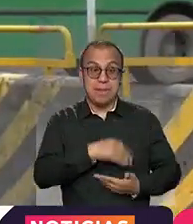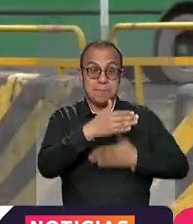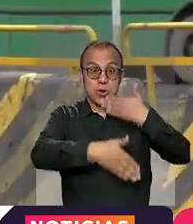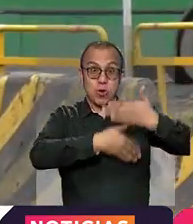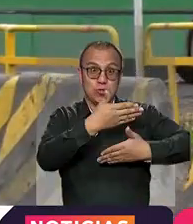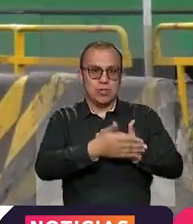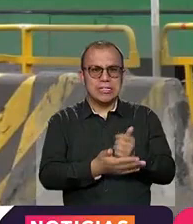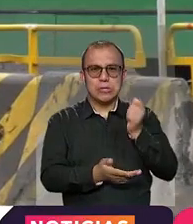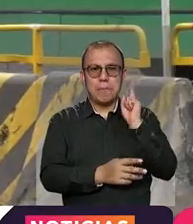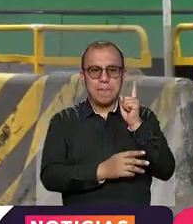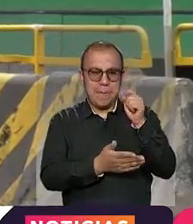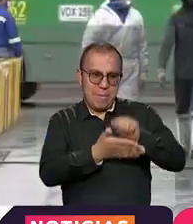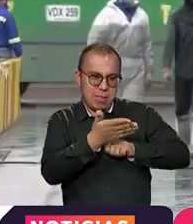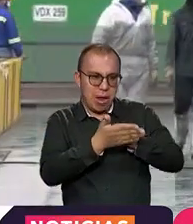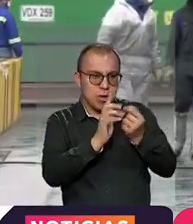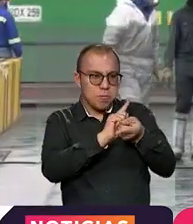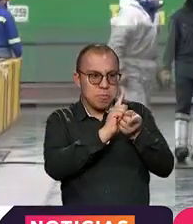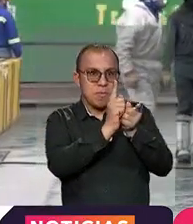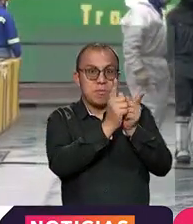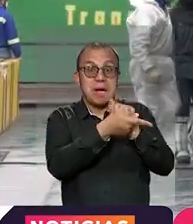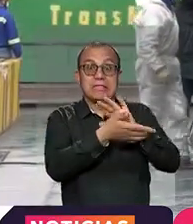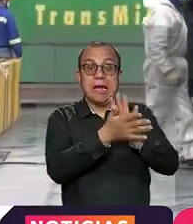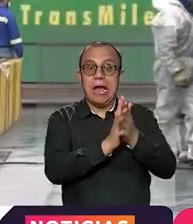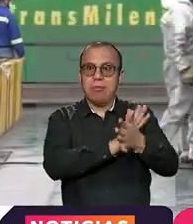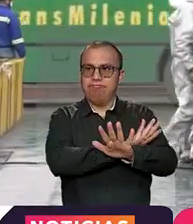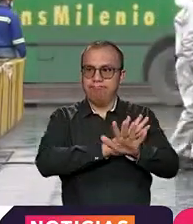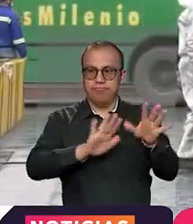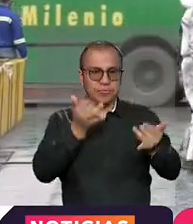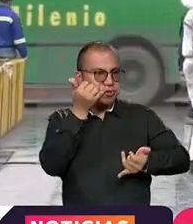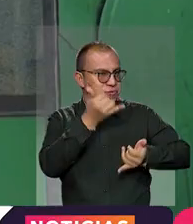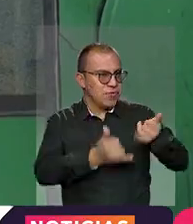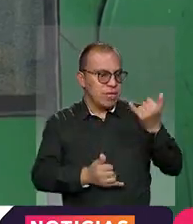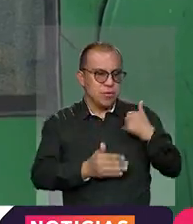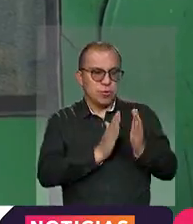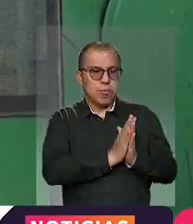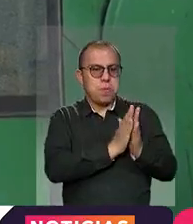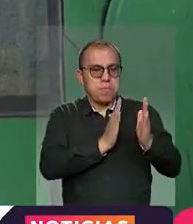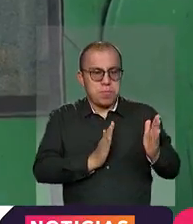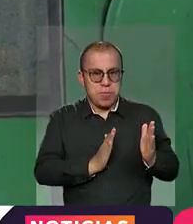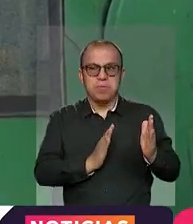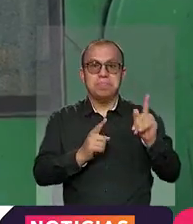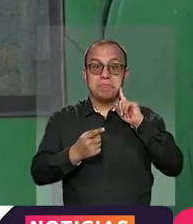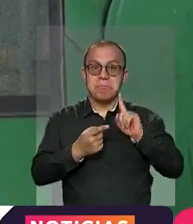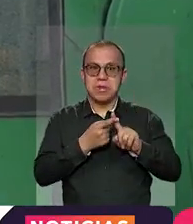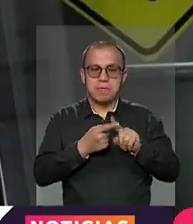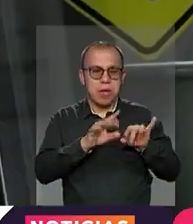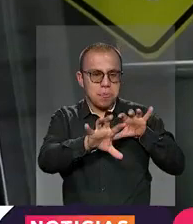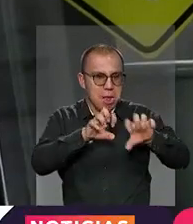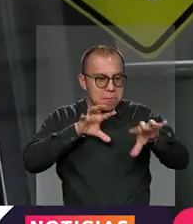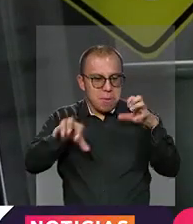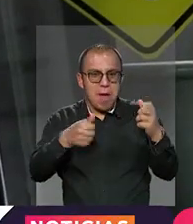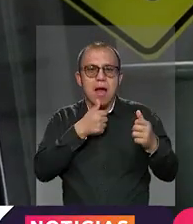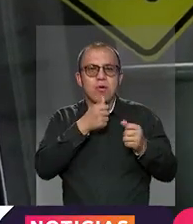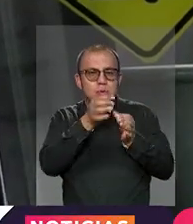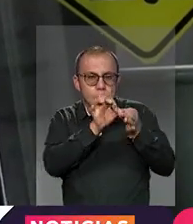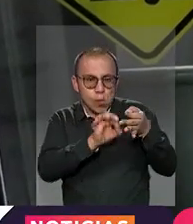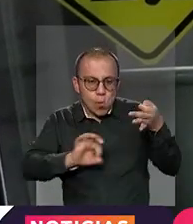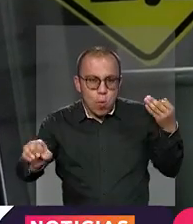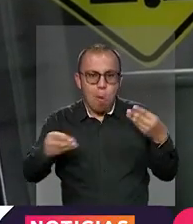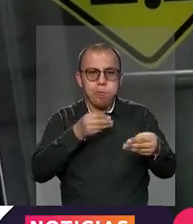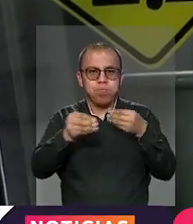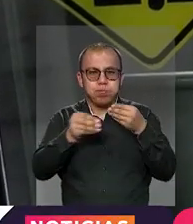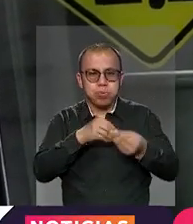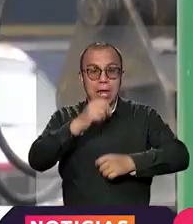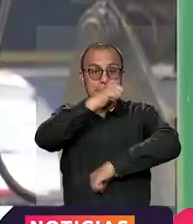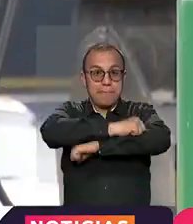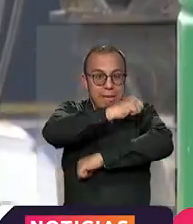chatarrización de estos alimentadores, que ya cumplieron con su vida útil, se plantea en etapas. Primero se retira los fluidos, el plástico, los vidrios